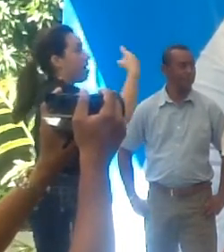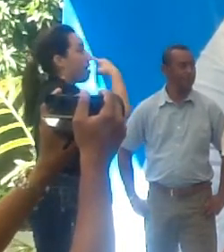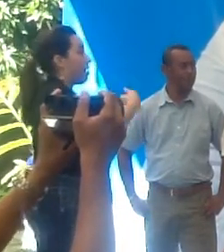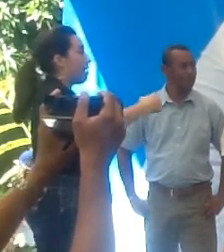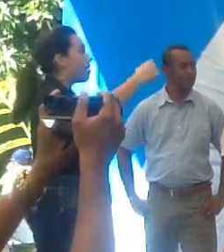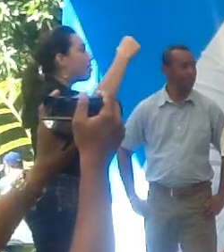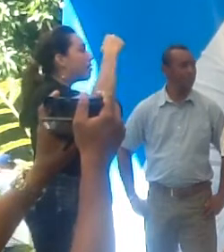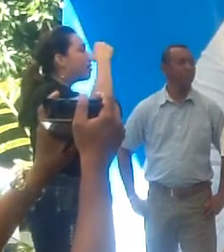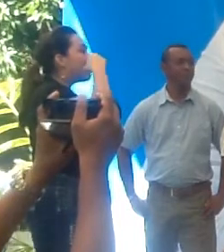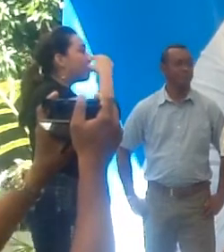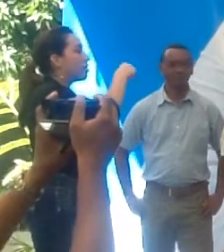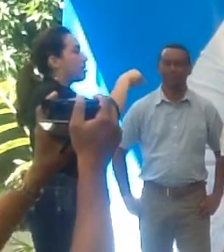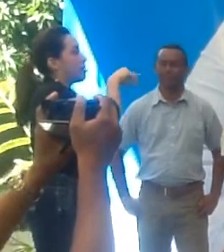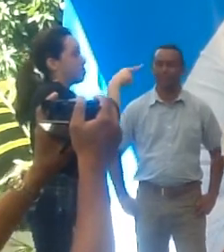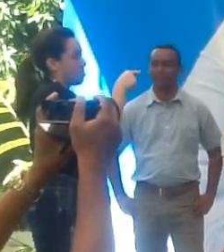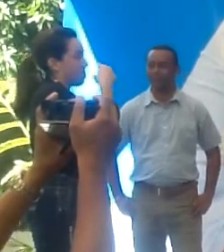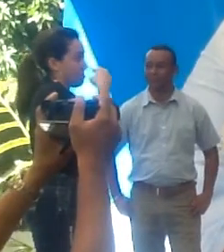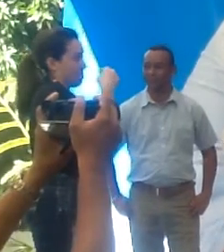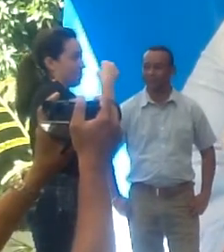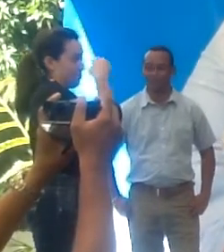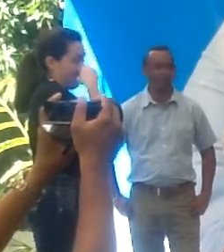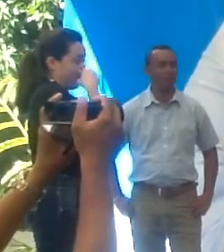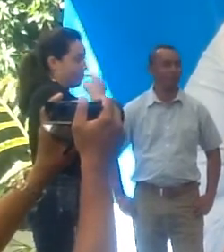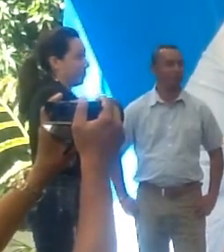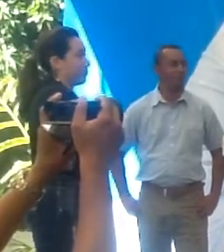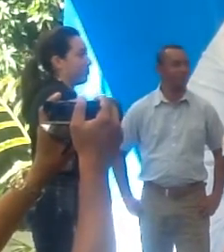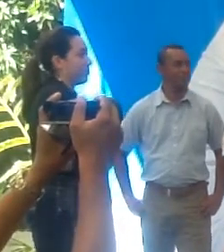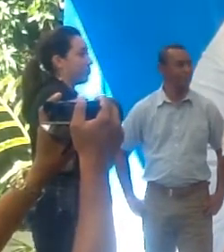Angélica María Castiblanco,